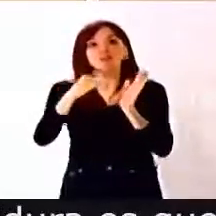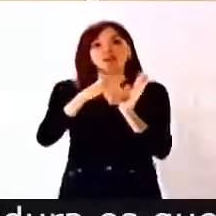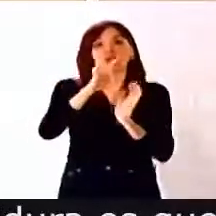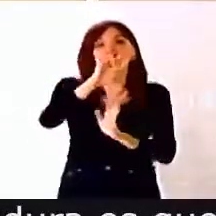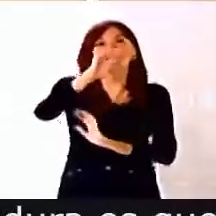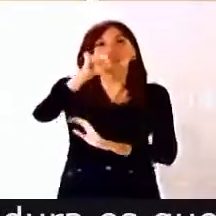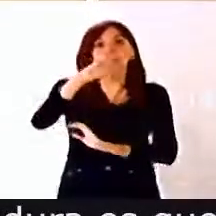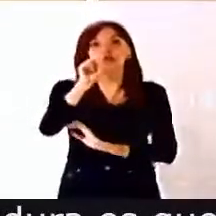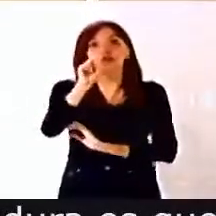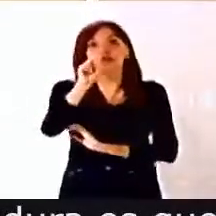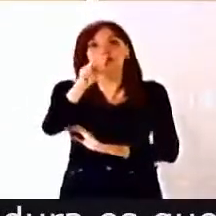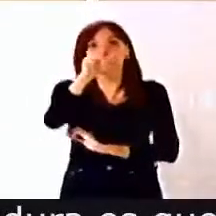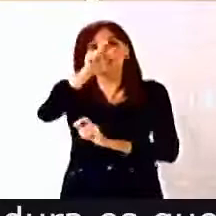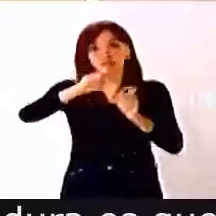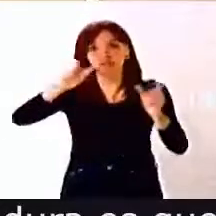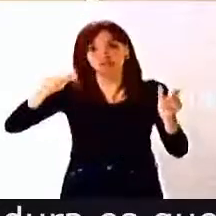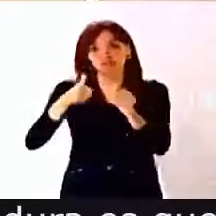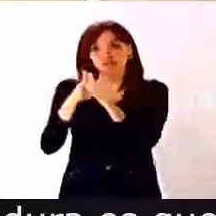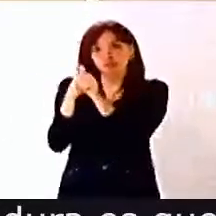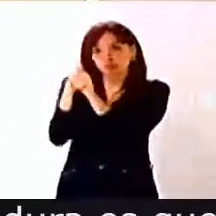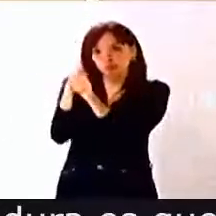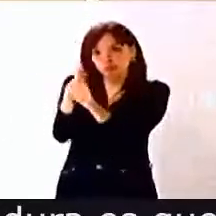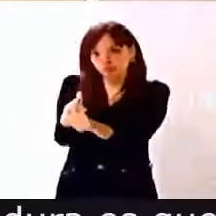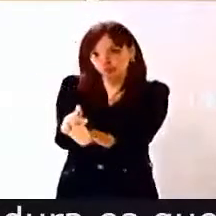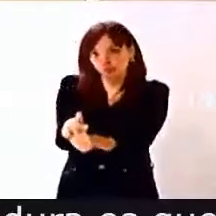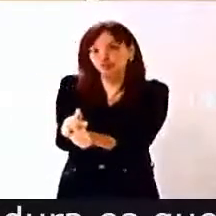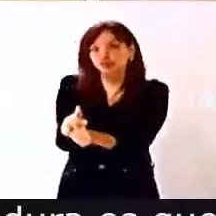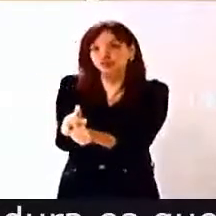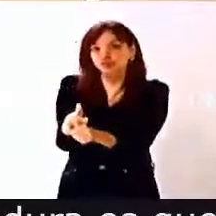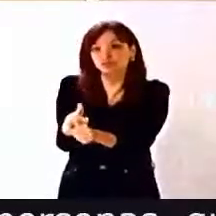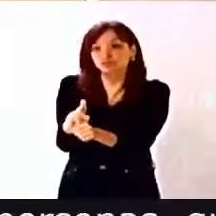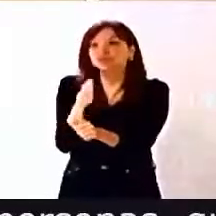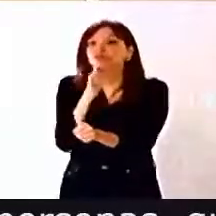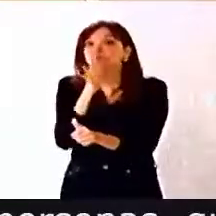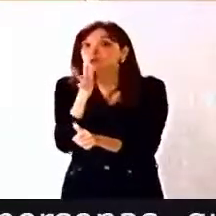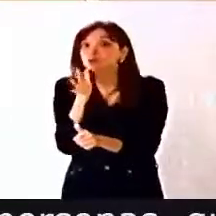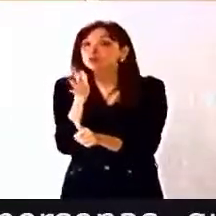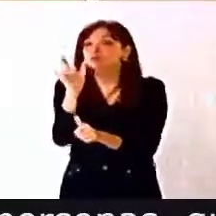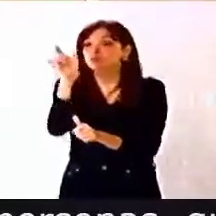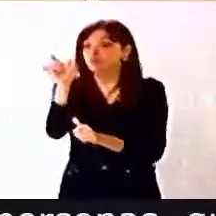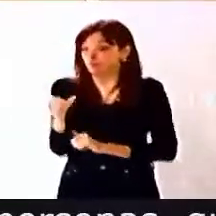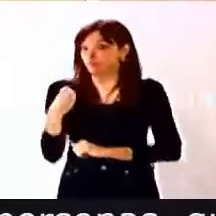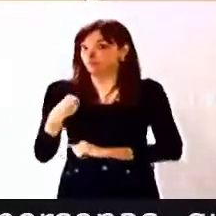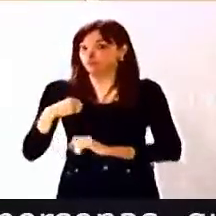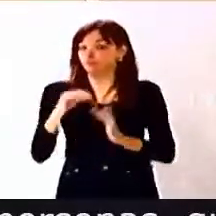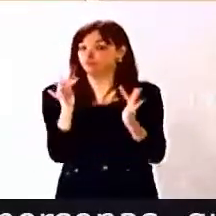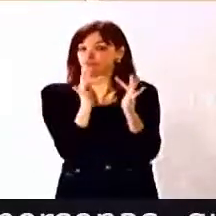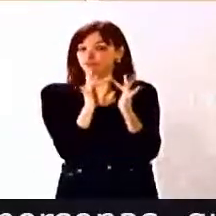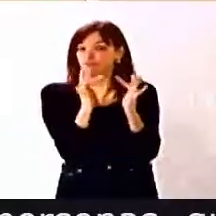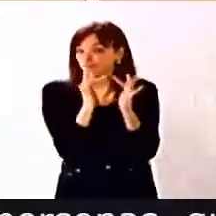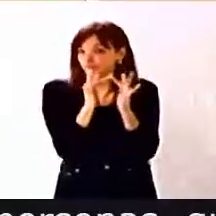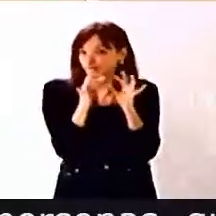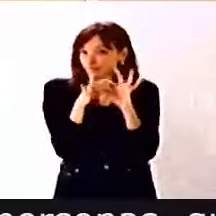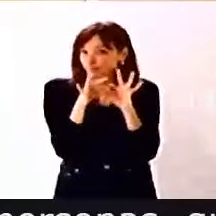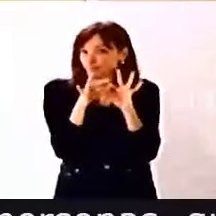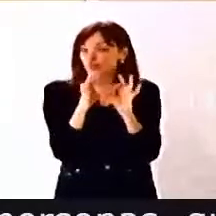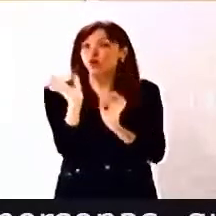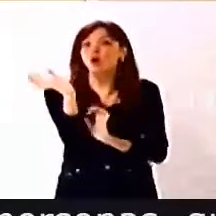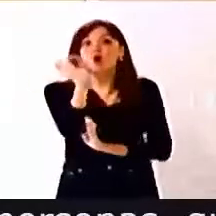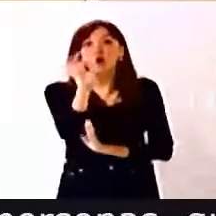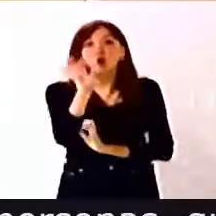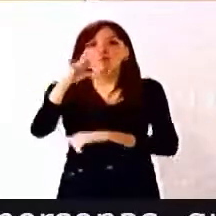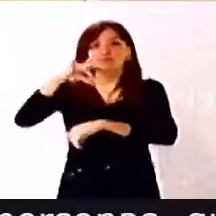14.112 personas que bien son contactos estrechos o bien son casos positivos por